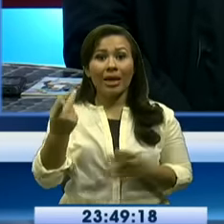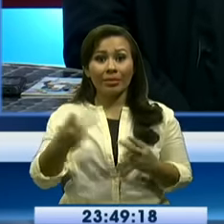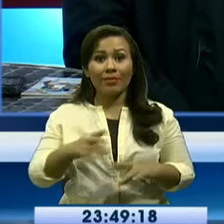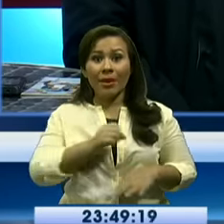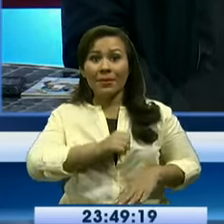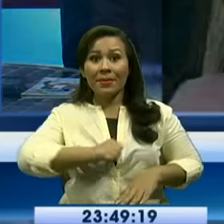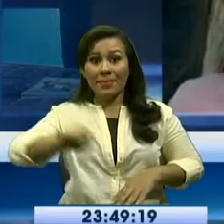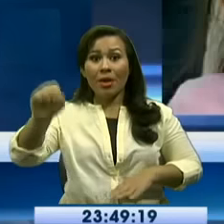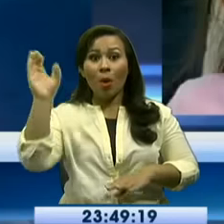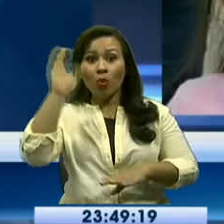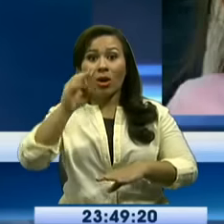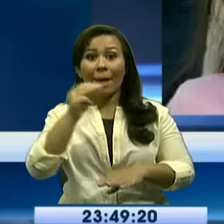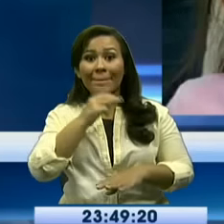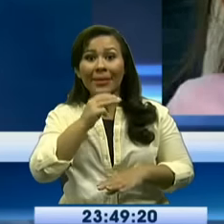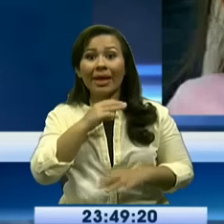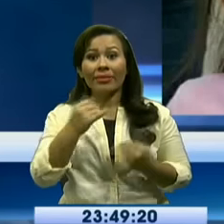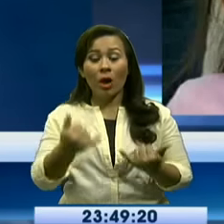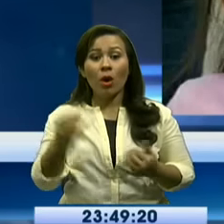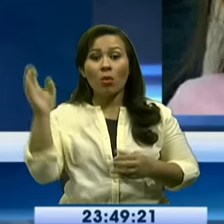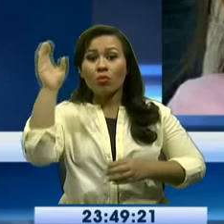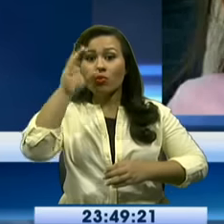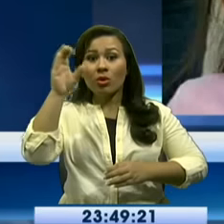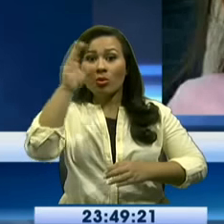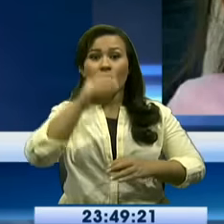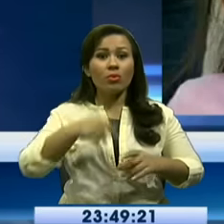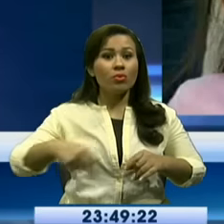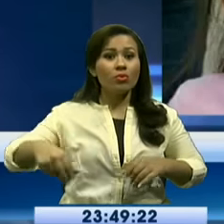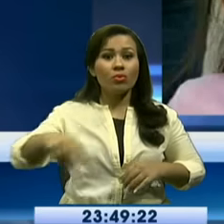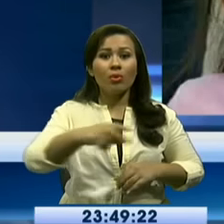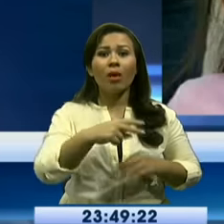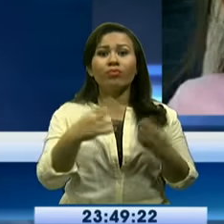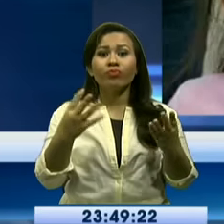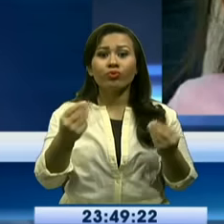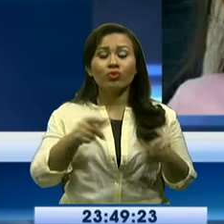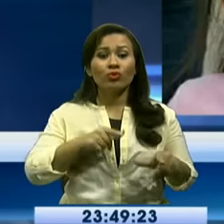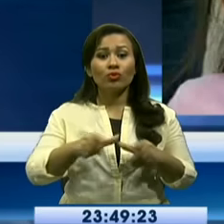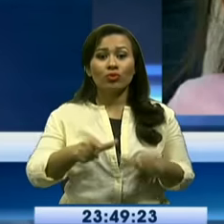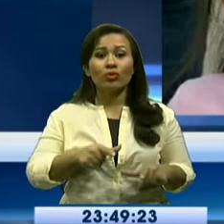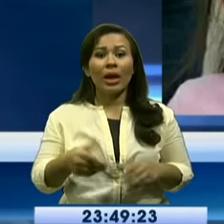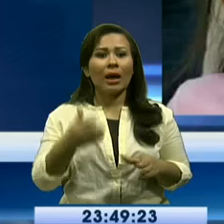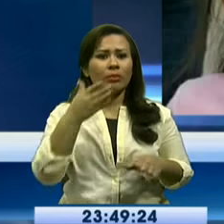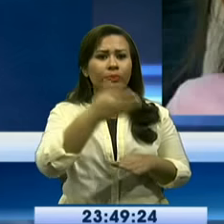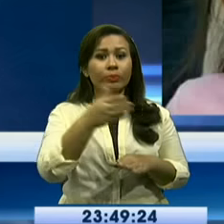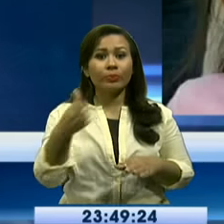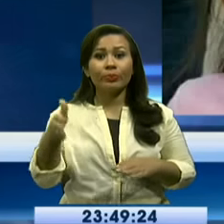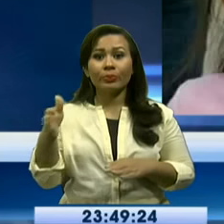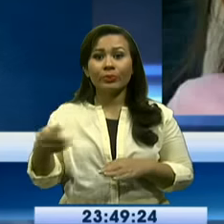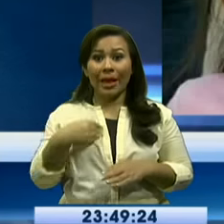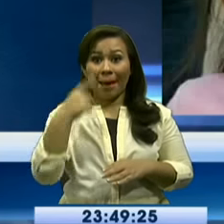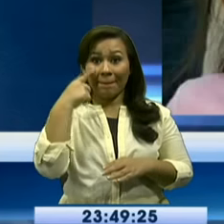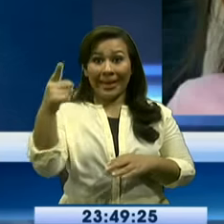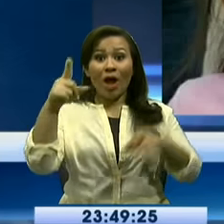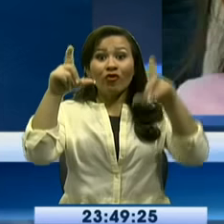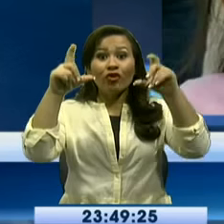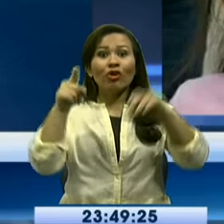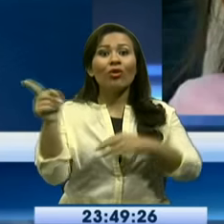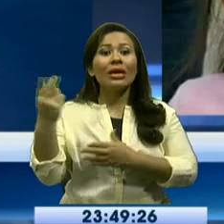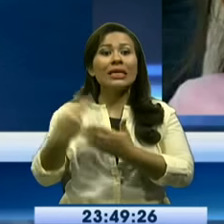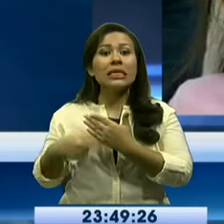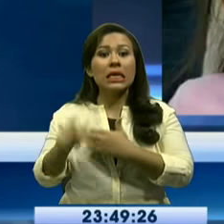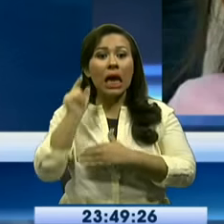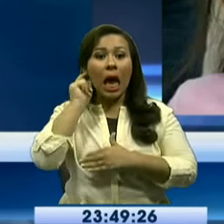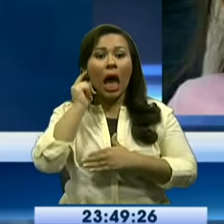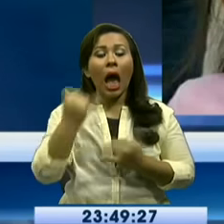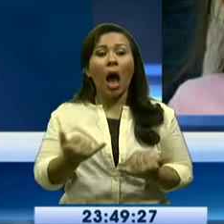allá a buscar a sus hijas, que viene recorriendo claro. Una cantidad de sitios para tratar de localizarlas